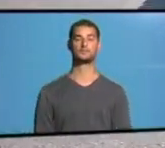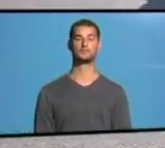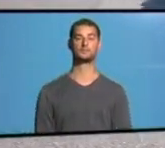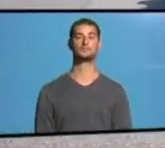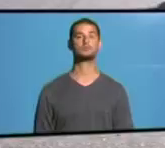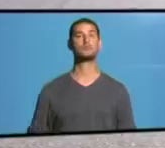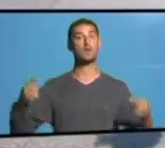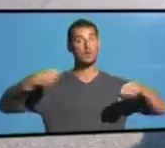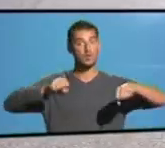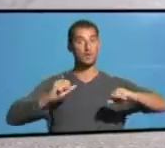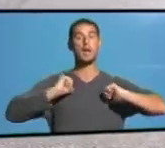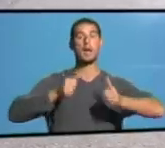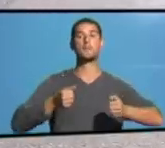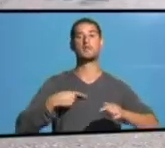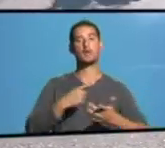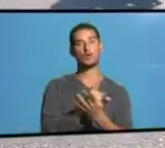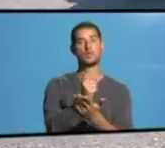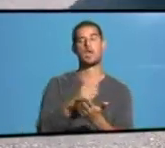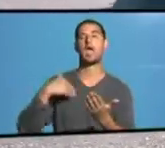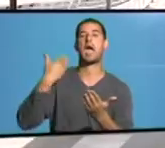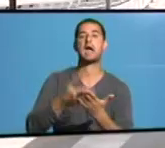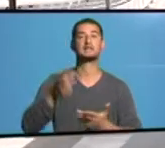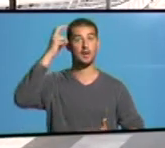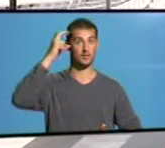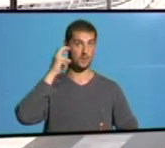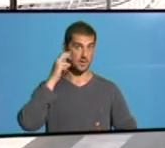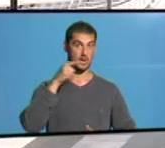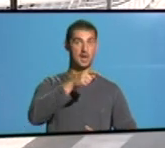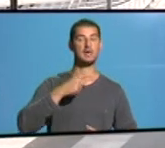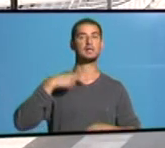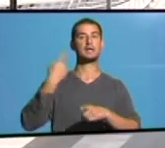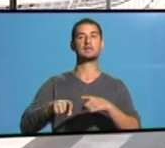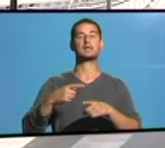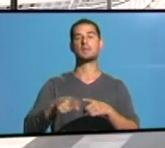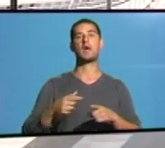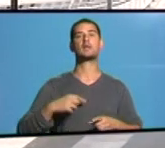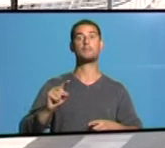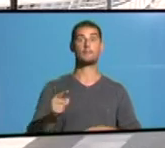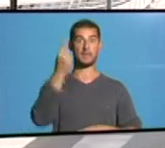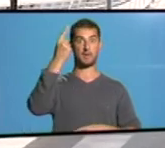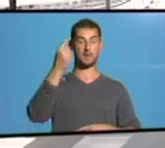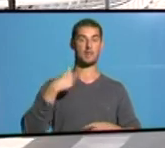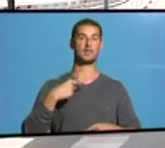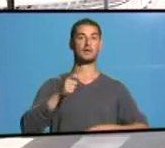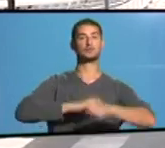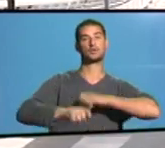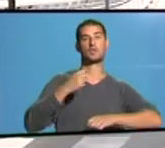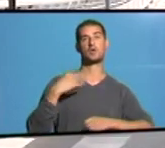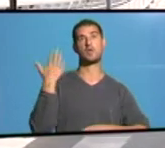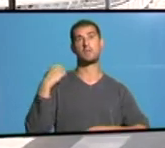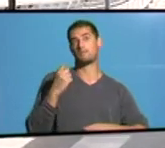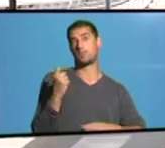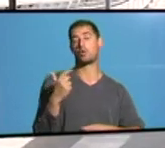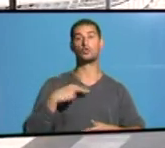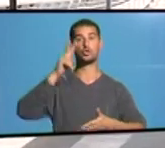A concentración comezou cunha ruta ata Porto Marín. Esta é a primeira actividade organizada por Riders Lugo, unha asociación que naceu hai apenas 2 meses e